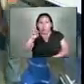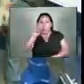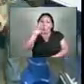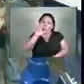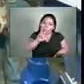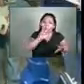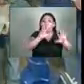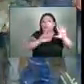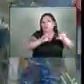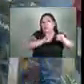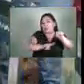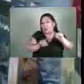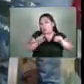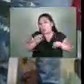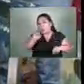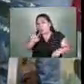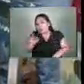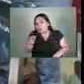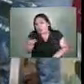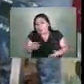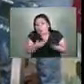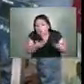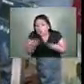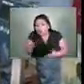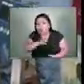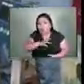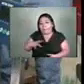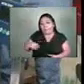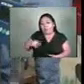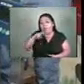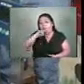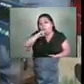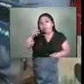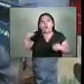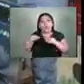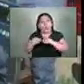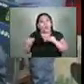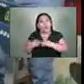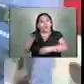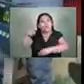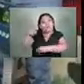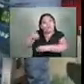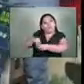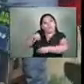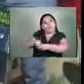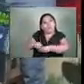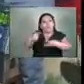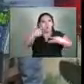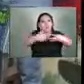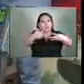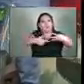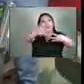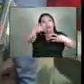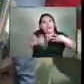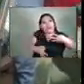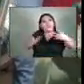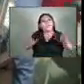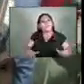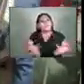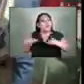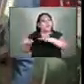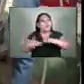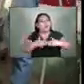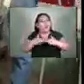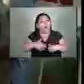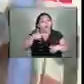$8.04 para las familias que más lo necesitan, así como un ahorro adicional con la implementación de la ley transitoria para la estabilización